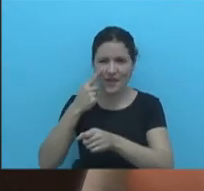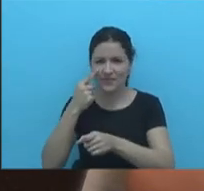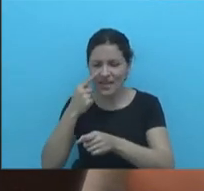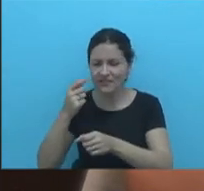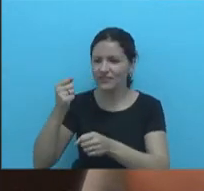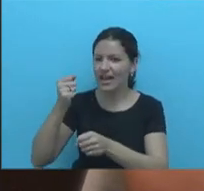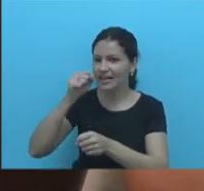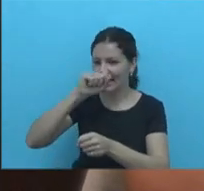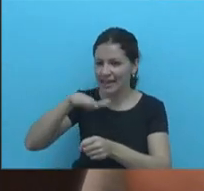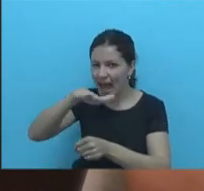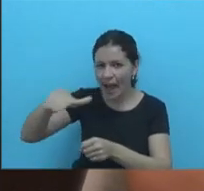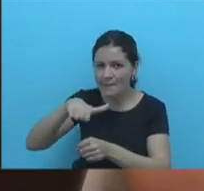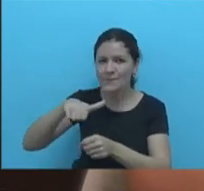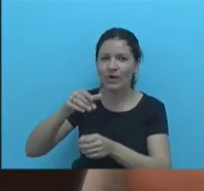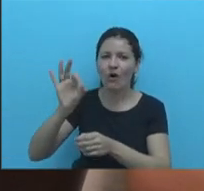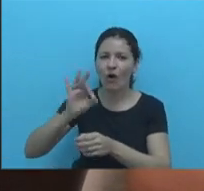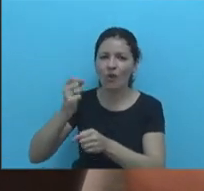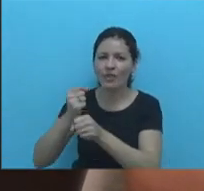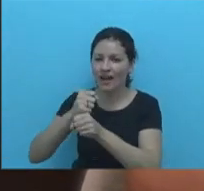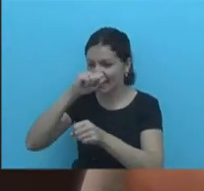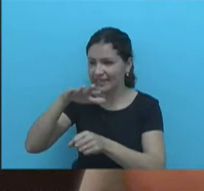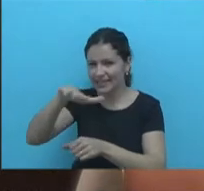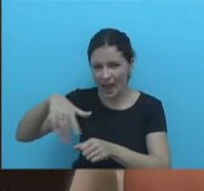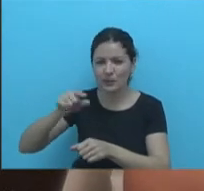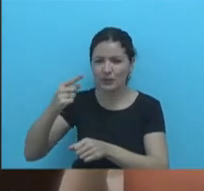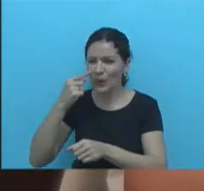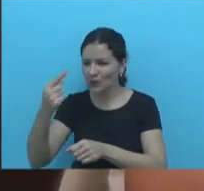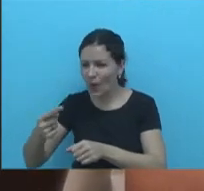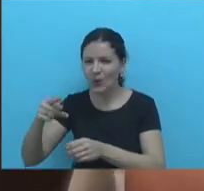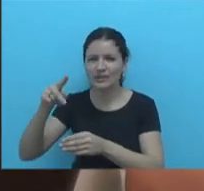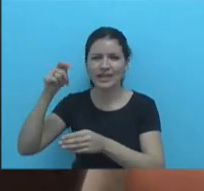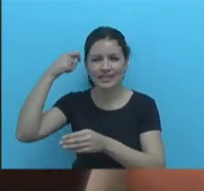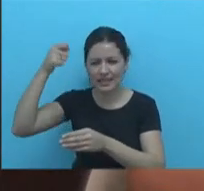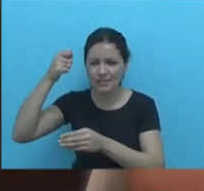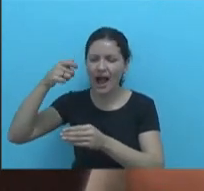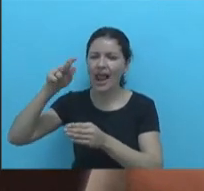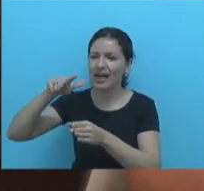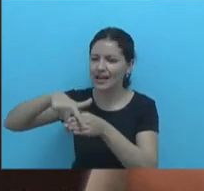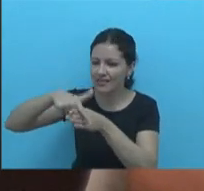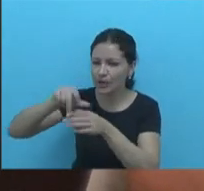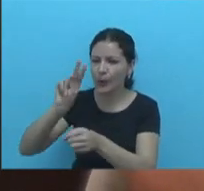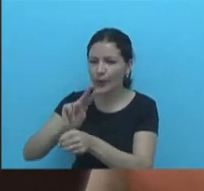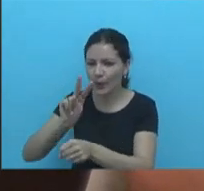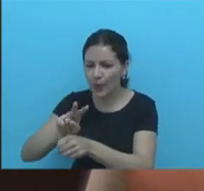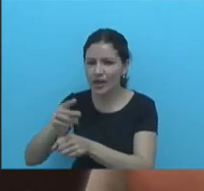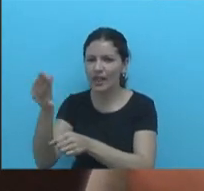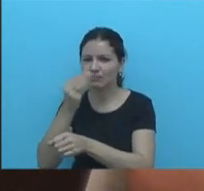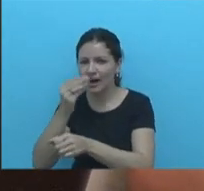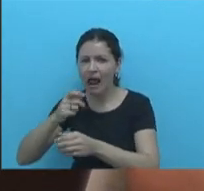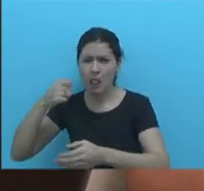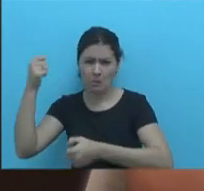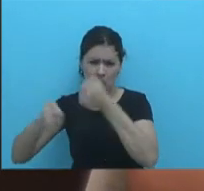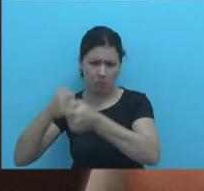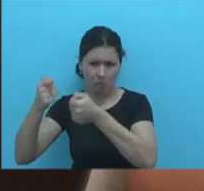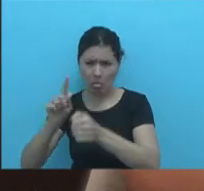de utilización, y mejor que ellos nadie los cuida y ellos nunca maltratan los